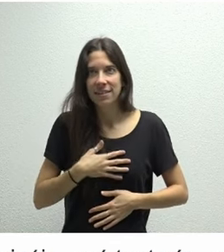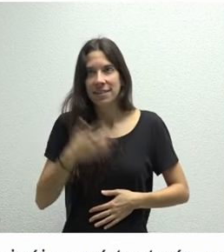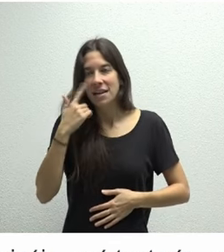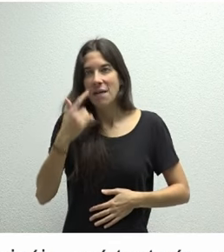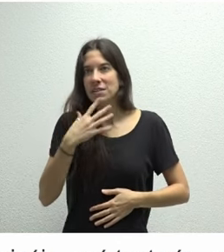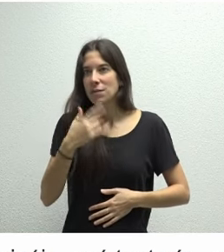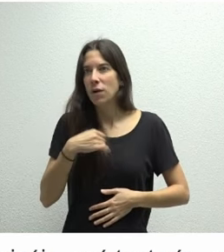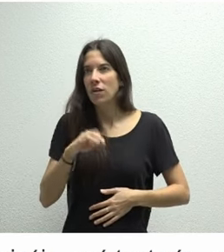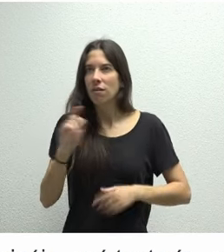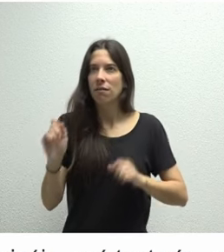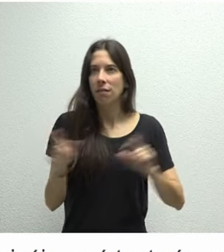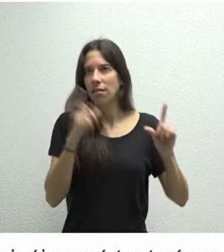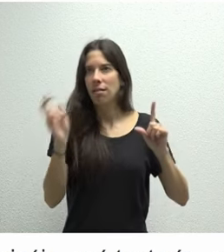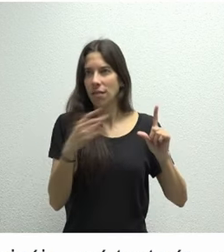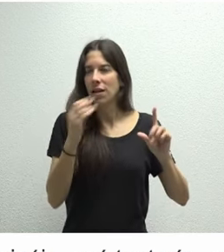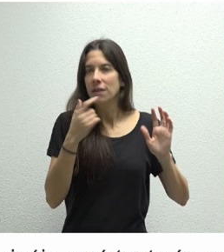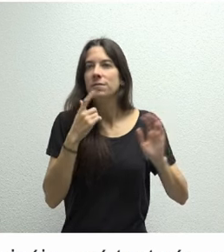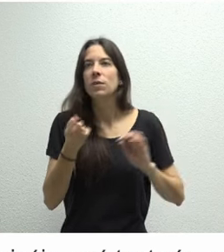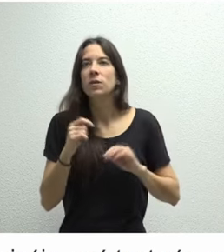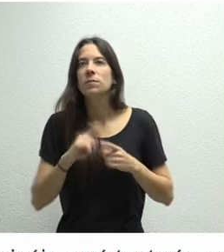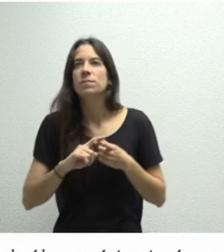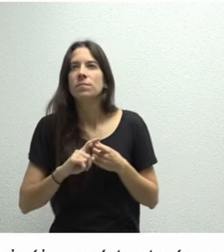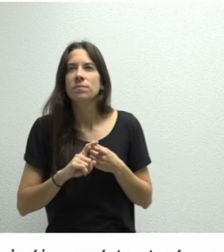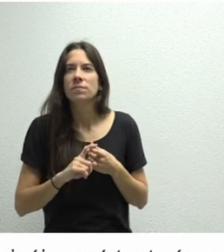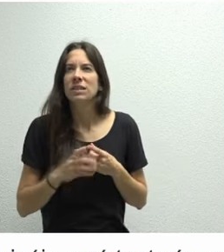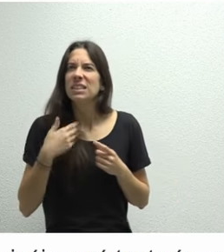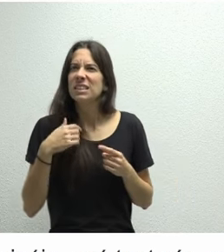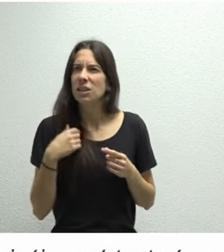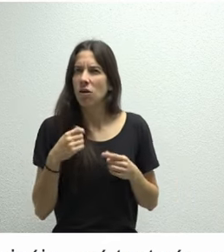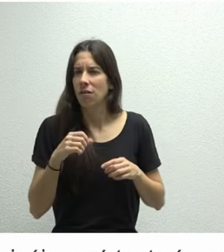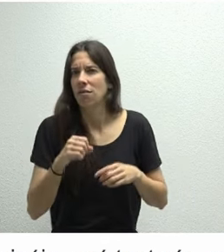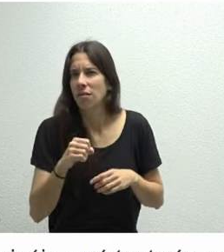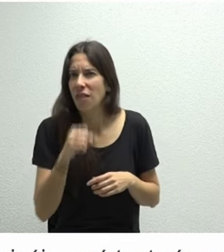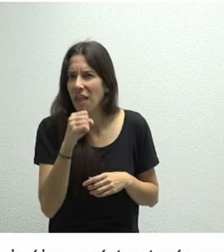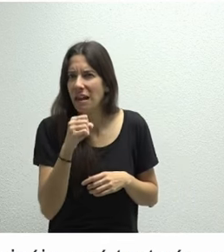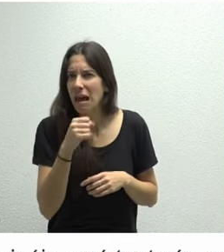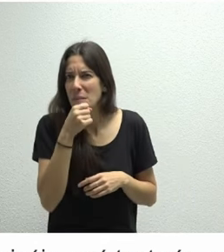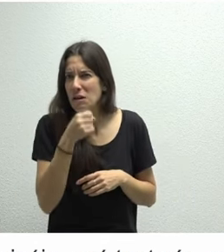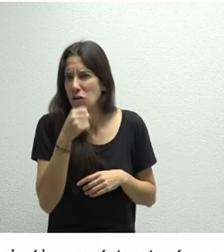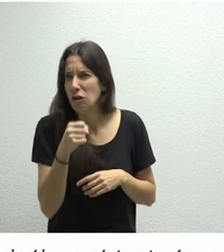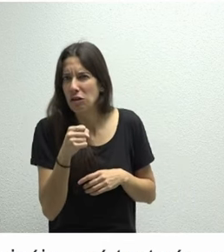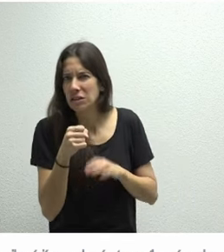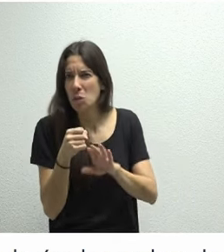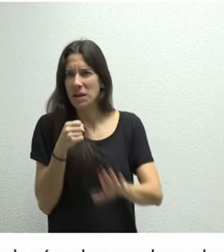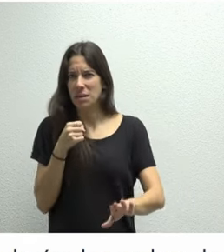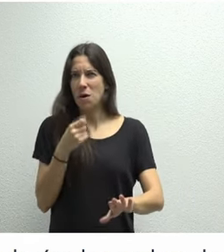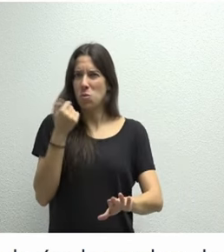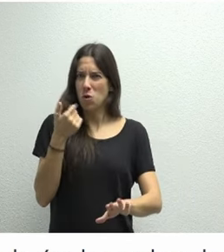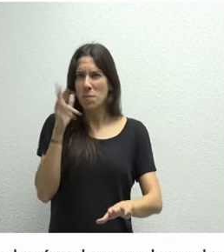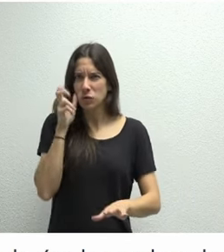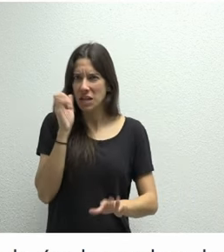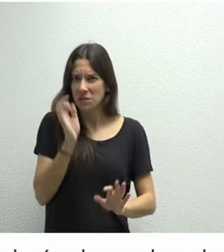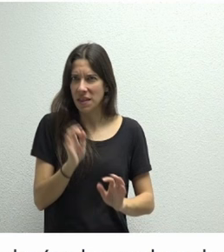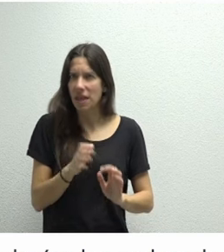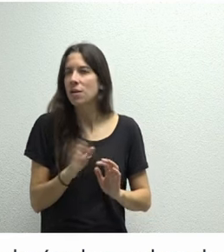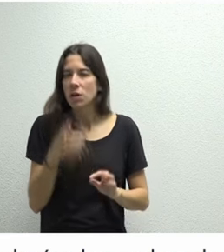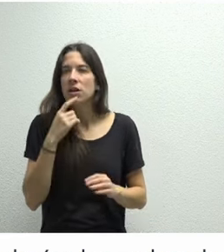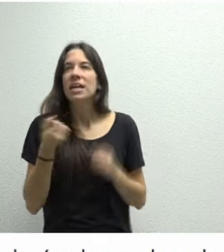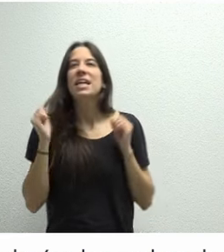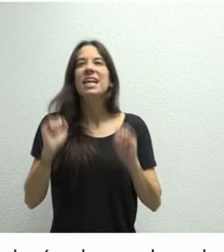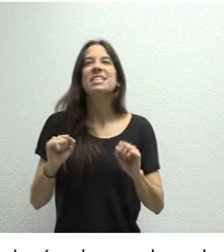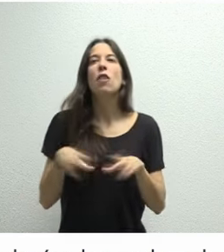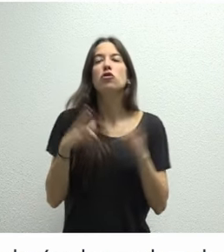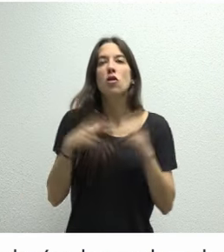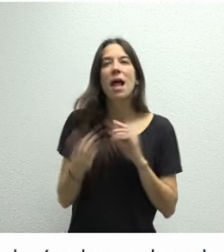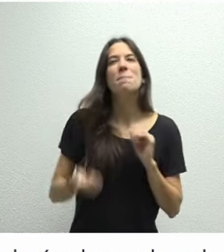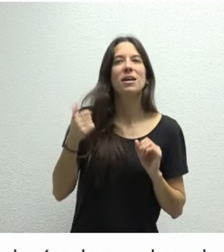efectos colaterales rechazo social Me escucháis si me separó del micrófono rechazo social por supuesto más todavía vale